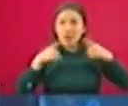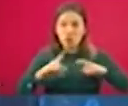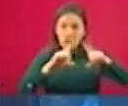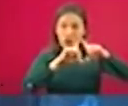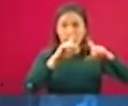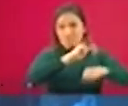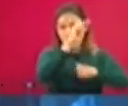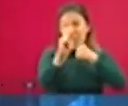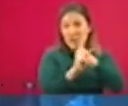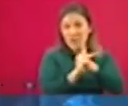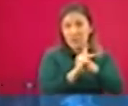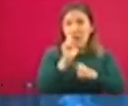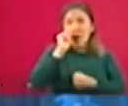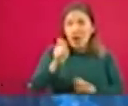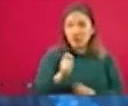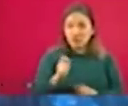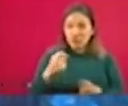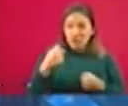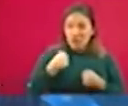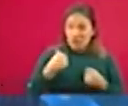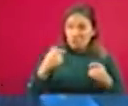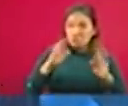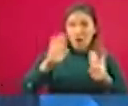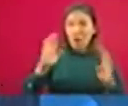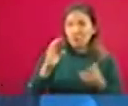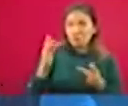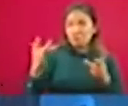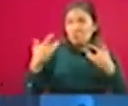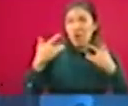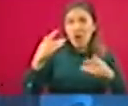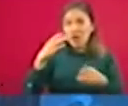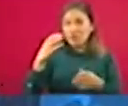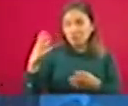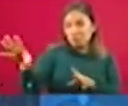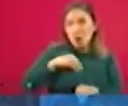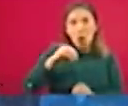en desacreditar el trabajo técnico que hace el gobierno de la República.